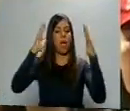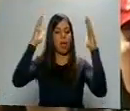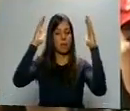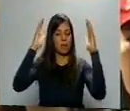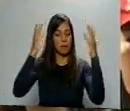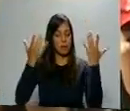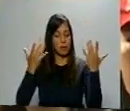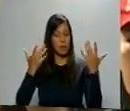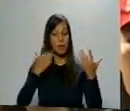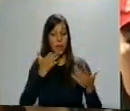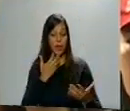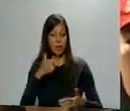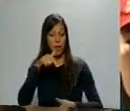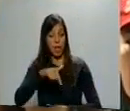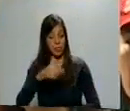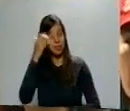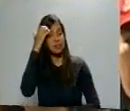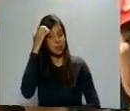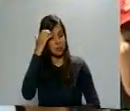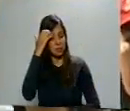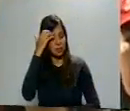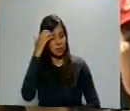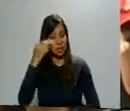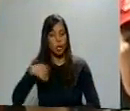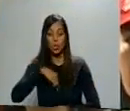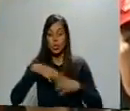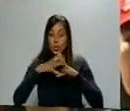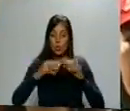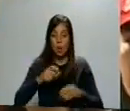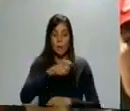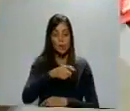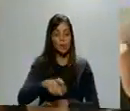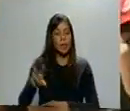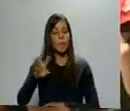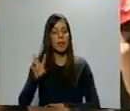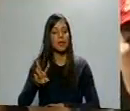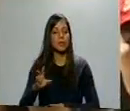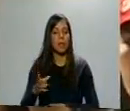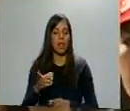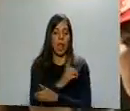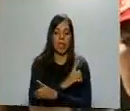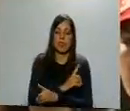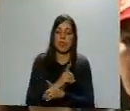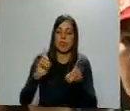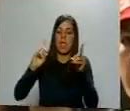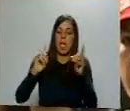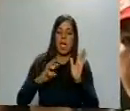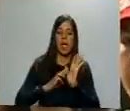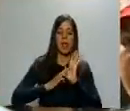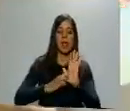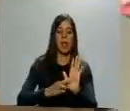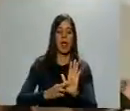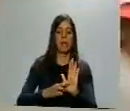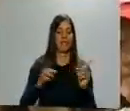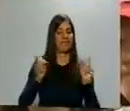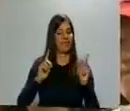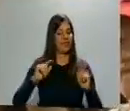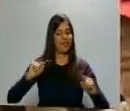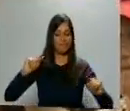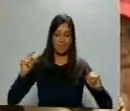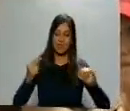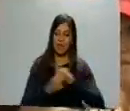que se sepa que aquí todos los venezolanos, no es que tenemos una democracia representativa, nosotros eso lo